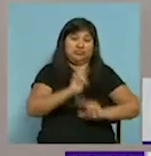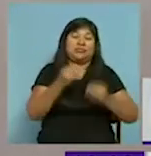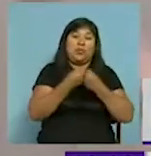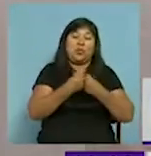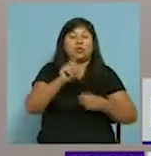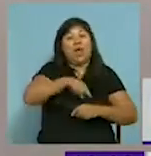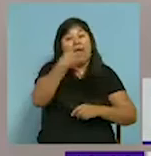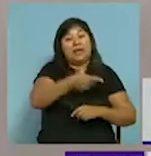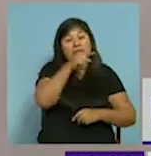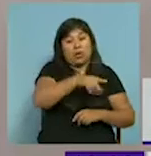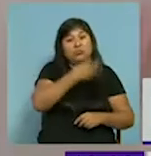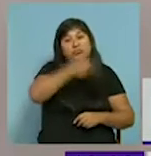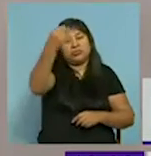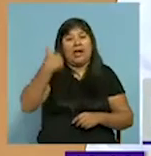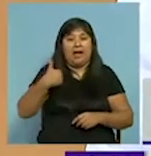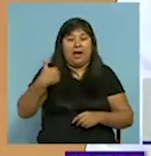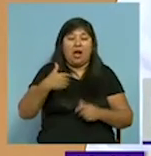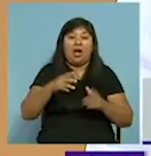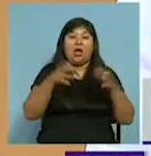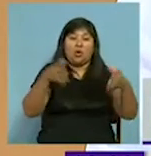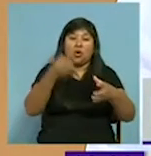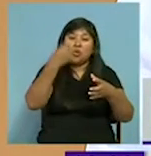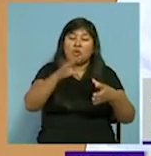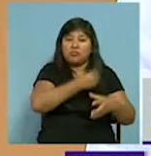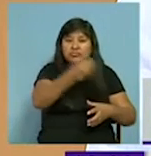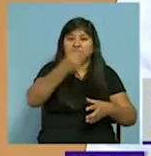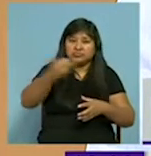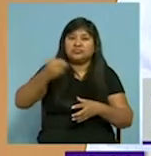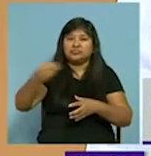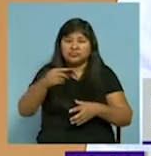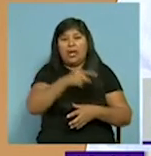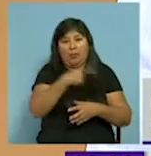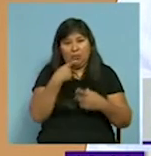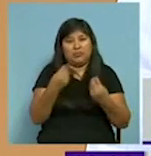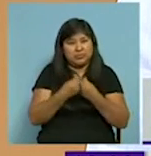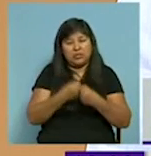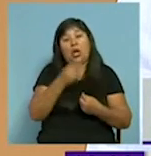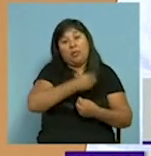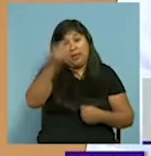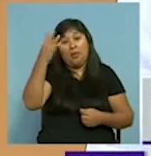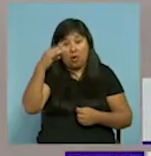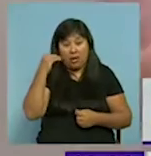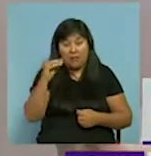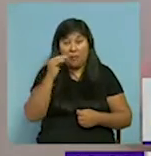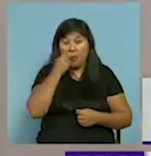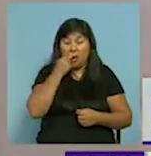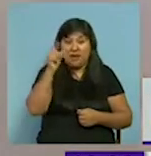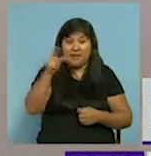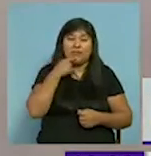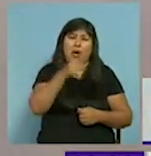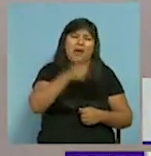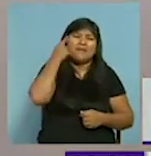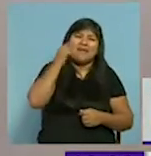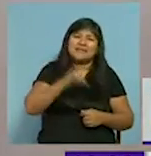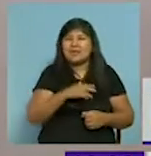clubes a nivel nacional es del grano de córdoba por ejemplo juega en bolivia en algún momento se le cruza por la cabeza si es que está la posibilidad de que va a